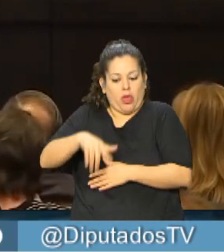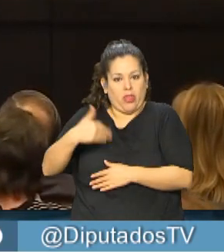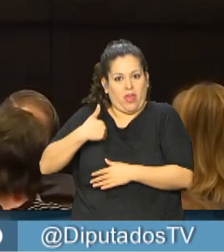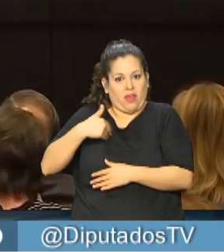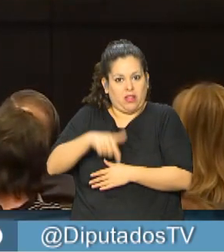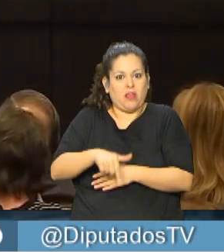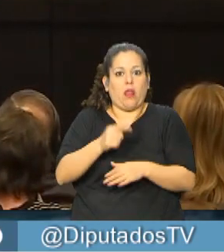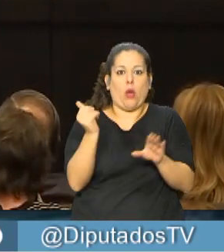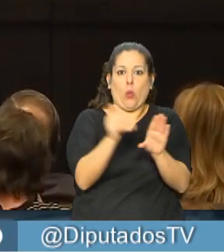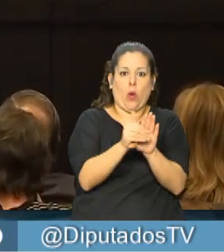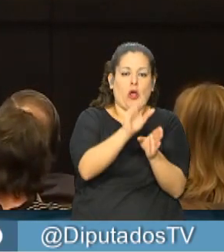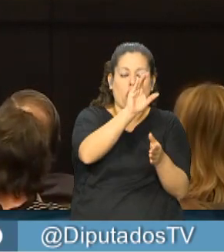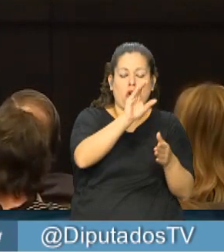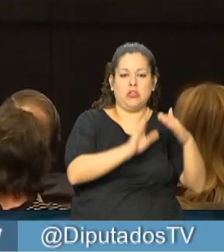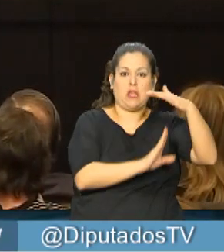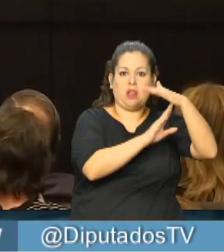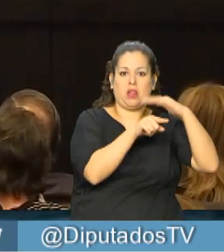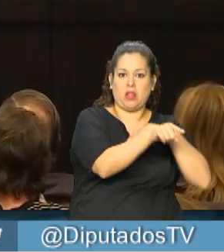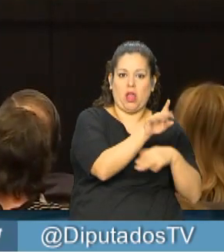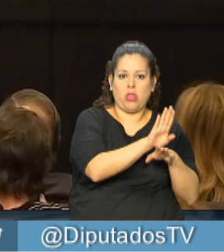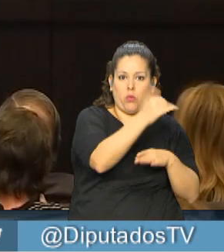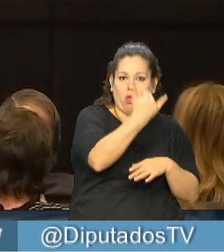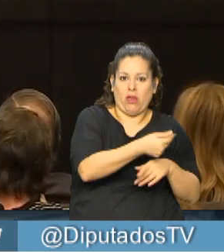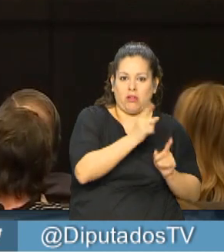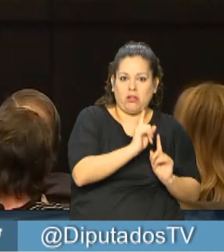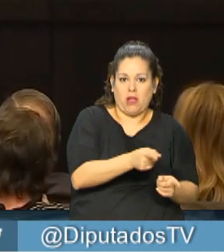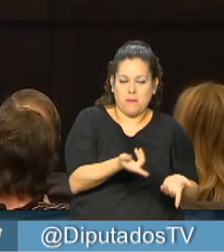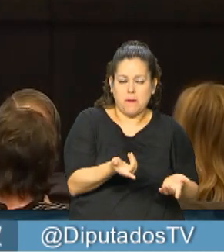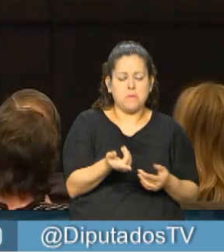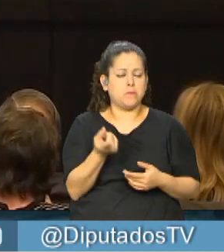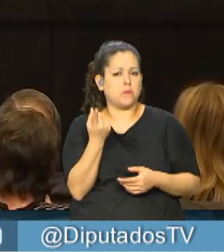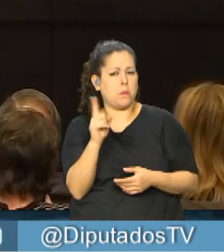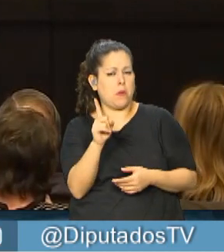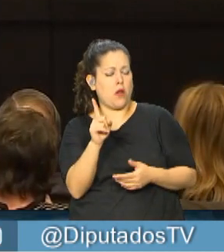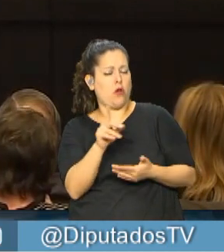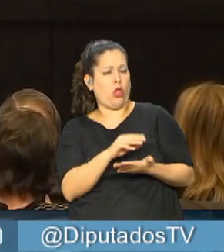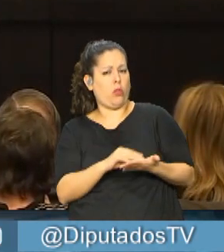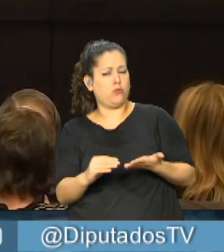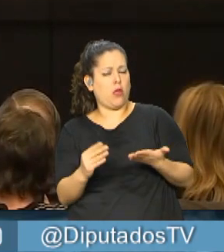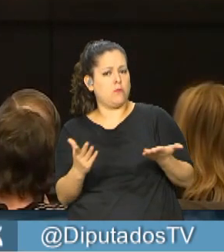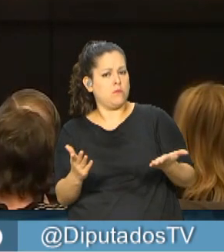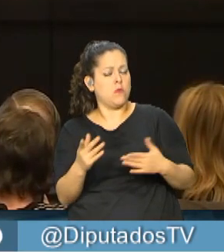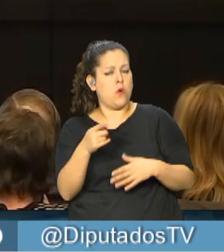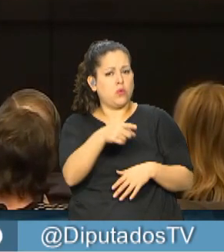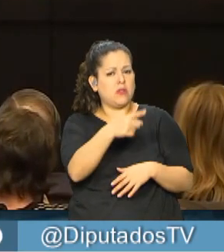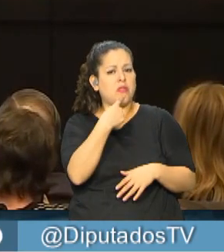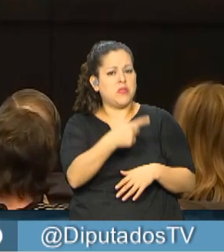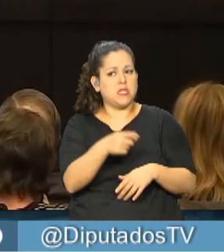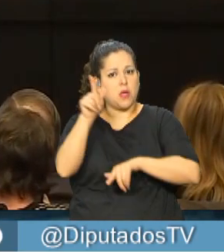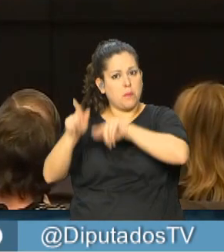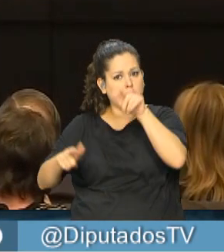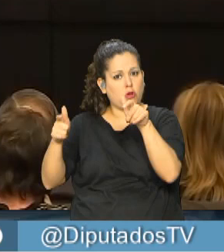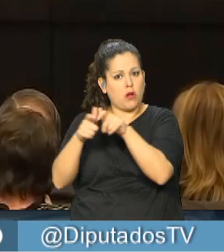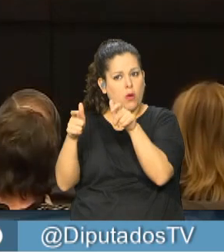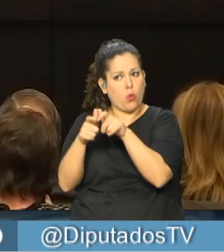Banco Central como con el Fondo de Garantía de Sustentabilidad. Pero, diputado, usted allí, para todos aquellos que son tenedores de deuda, me gustaría